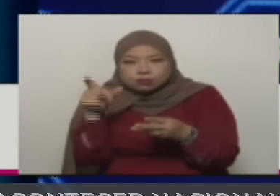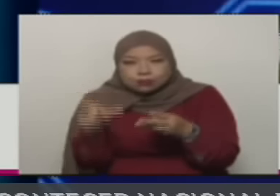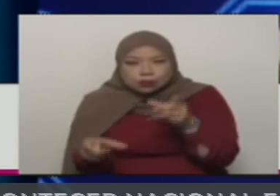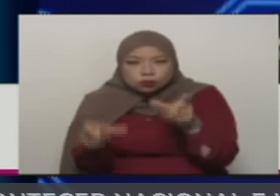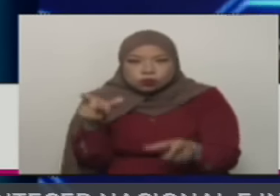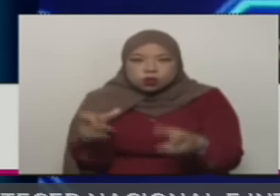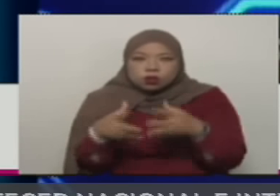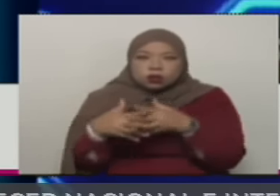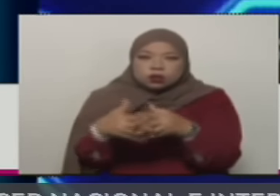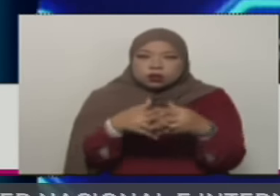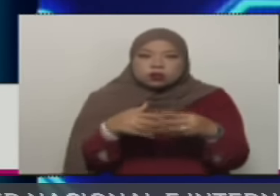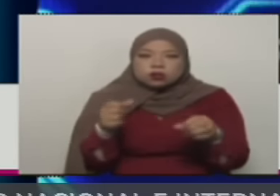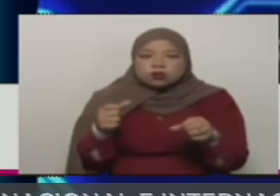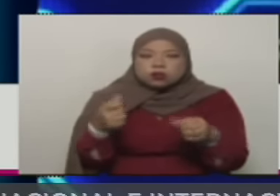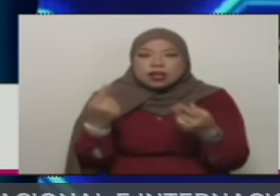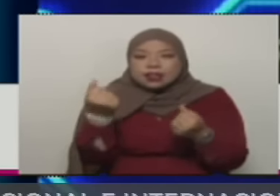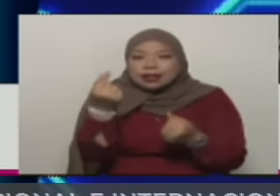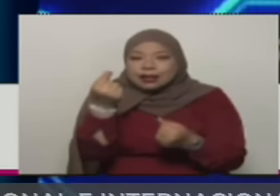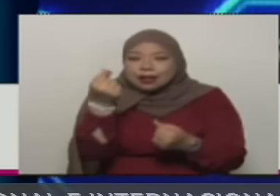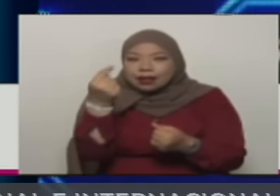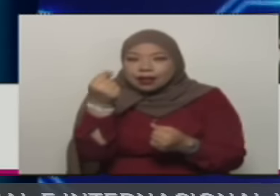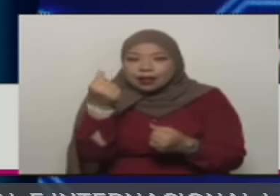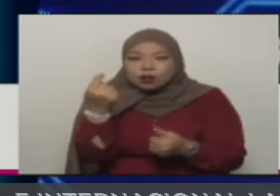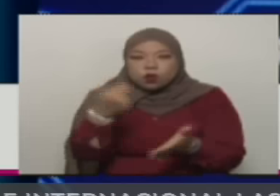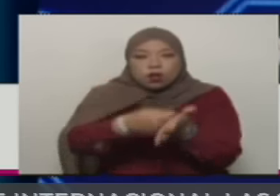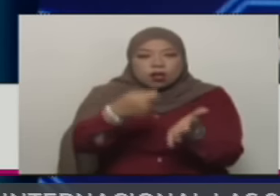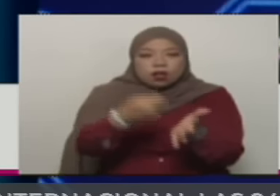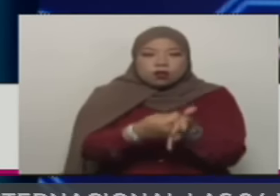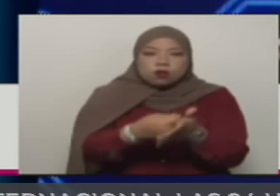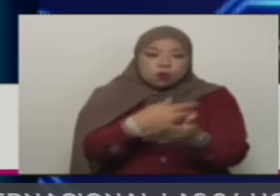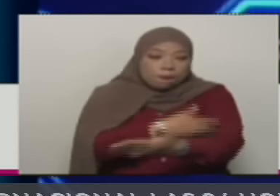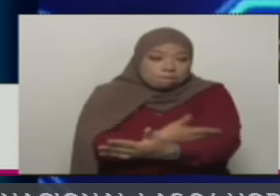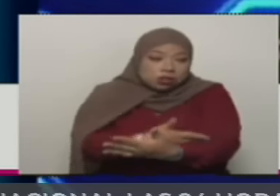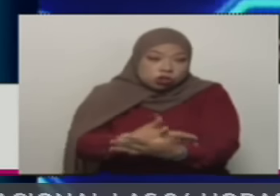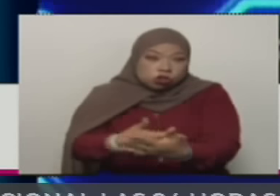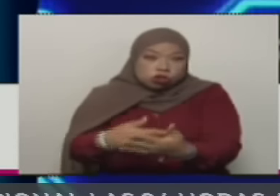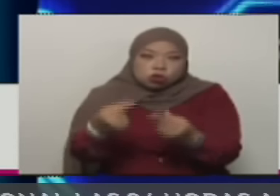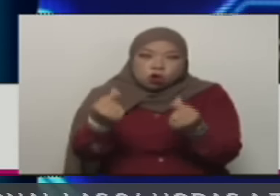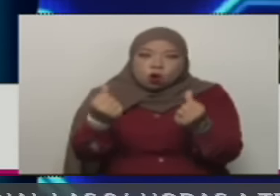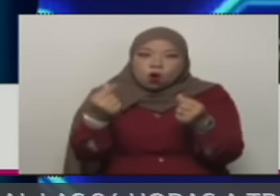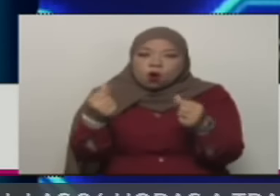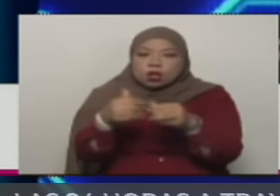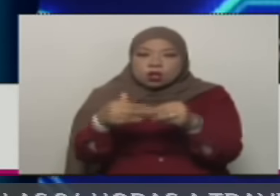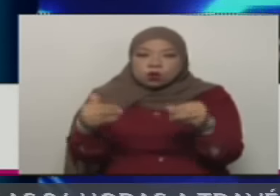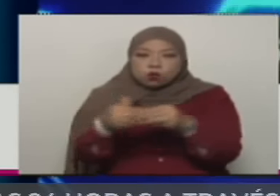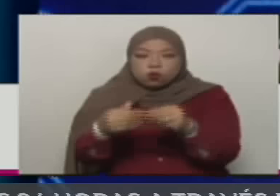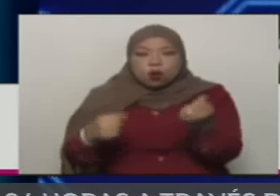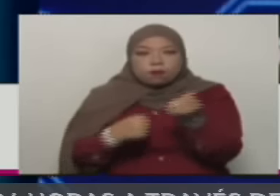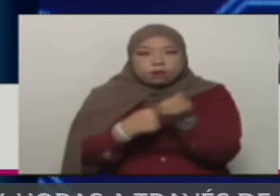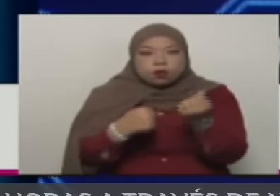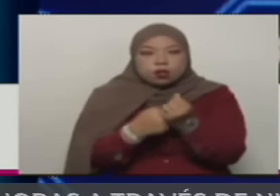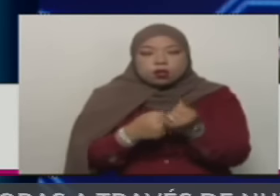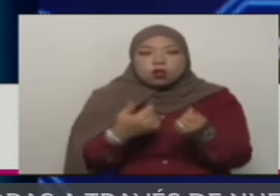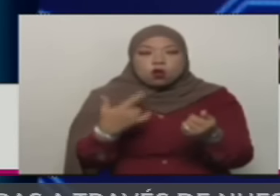todas tienen precio. Se están volviendo multimillonarios con el lobby de